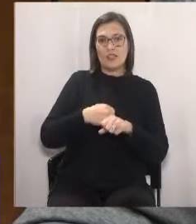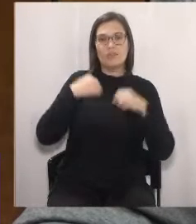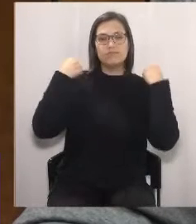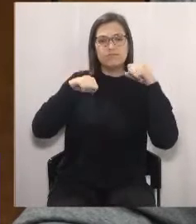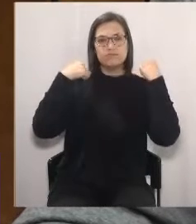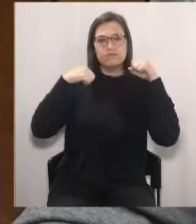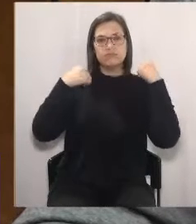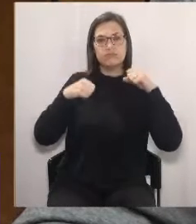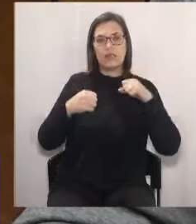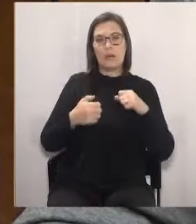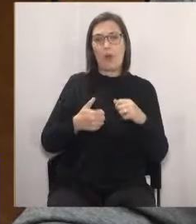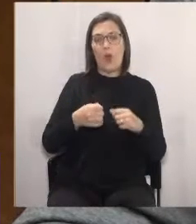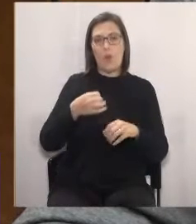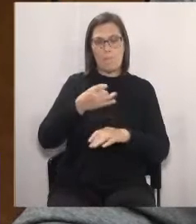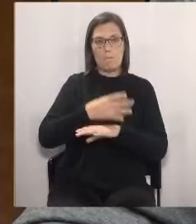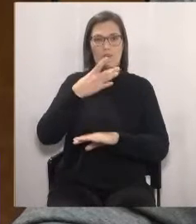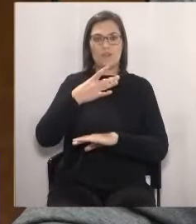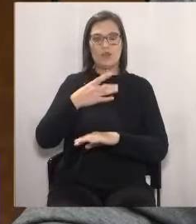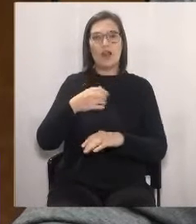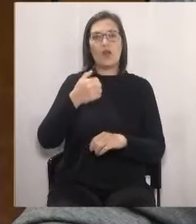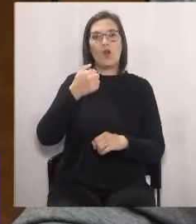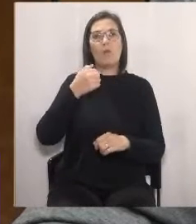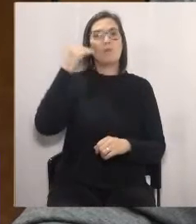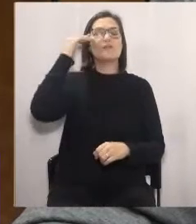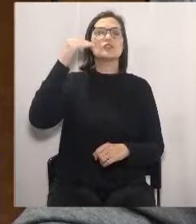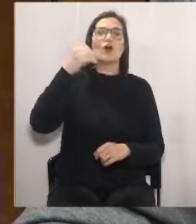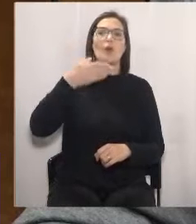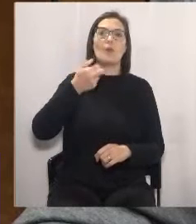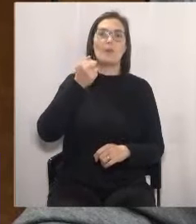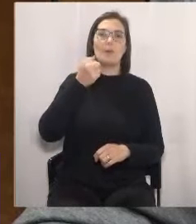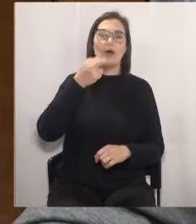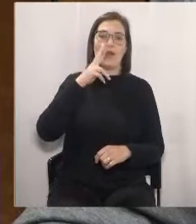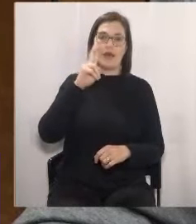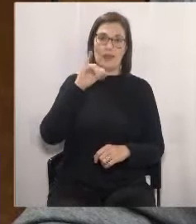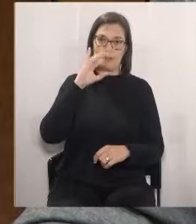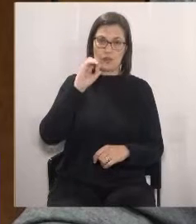alto rendimiento con el profe Andrés Barrios, fueron